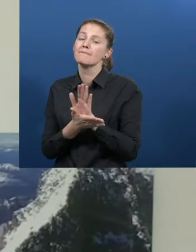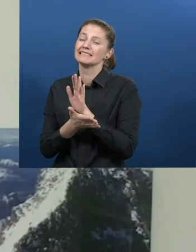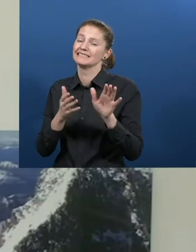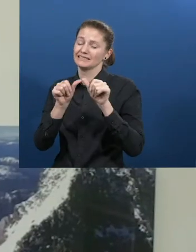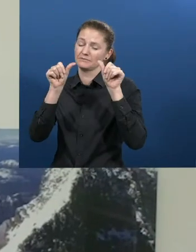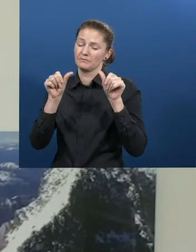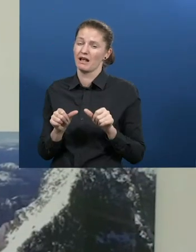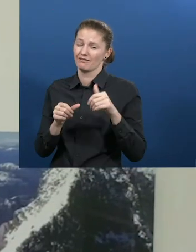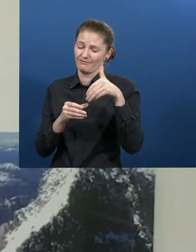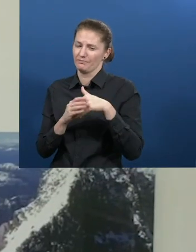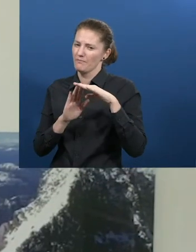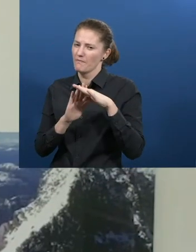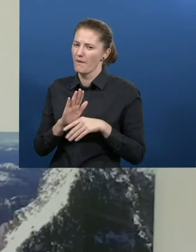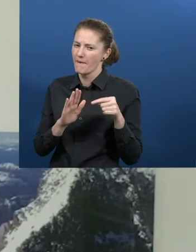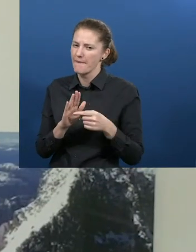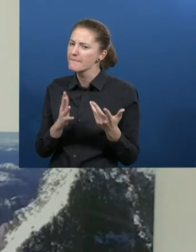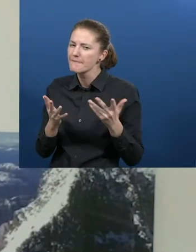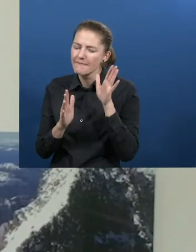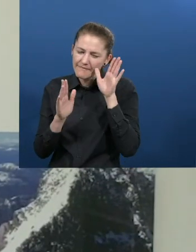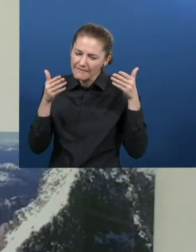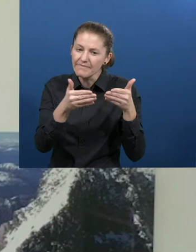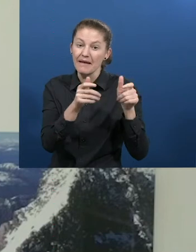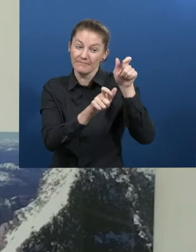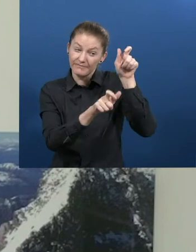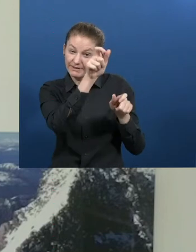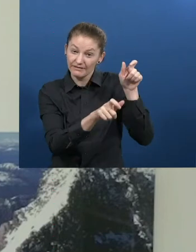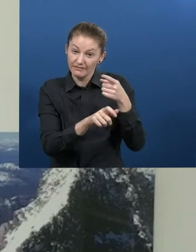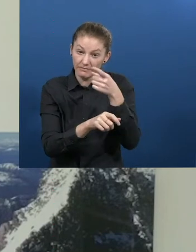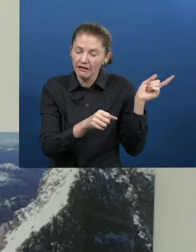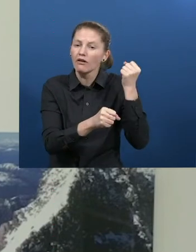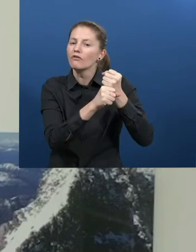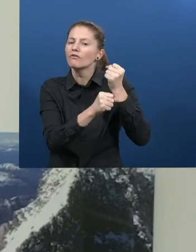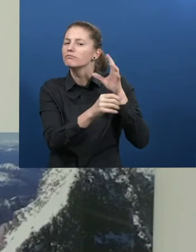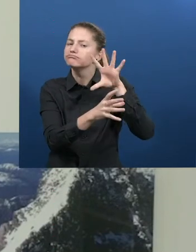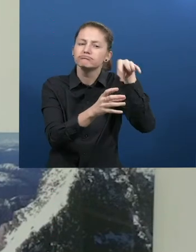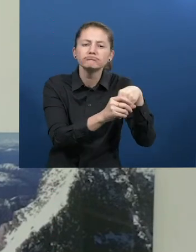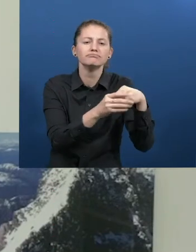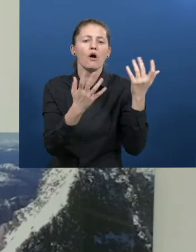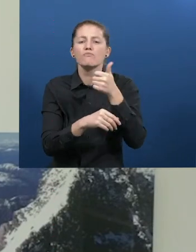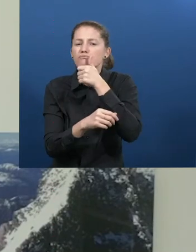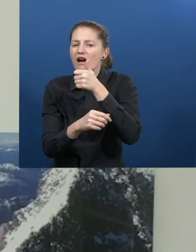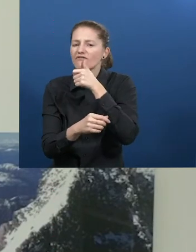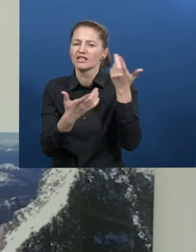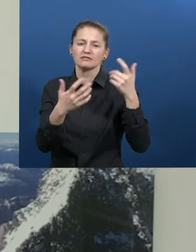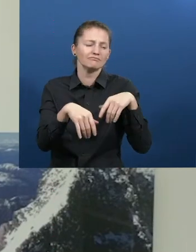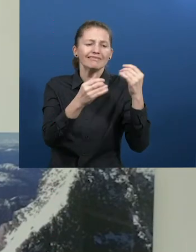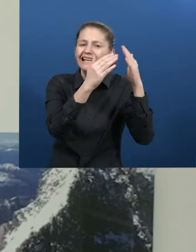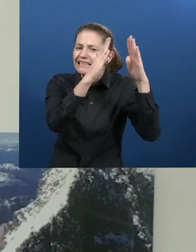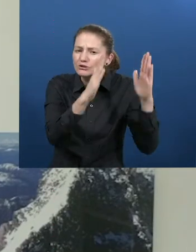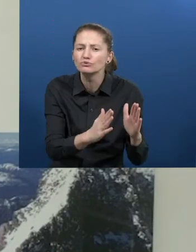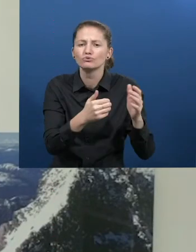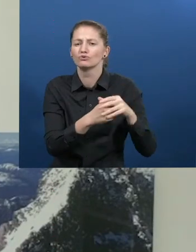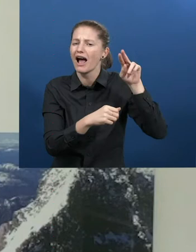El modelo de negocio del programa consiste en que los ejecutores, quienes capacitan, quienes forman, son instituciones privadas,